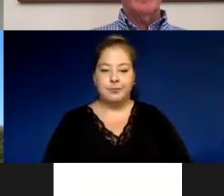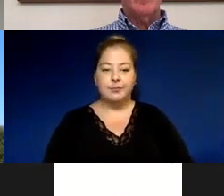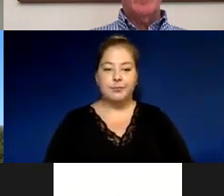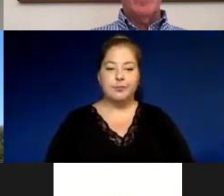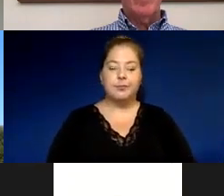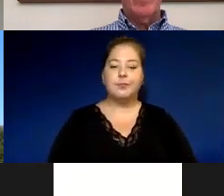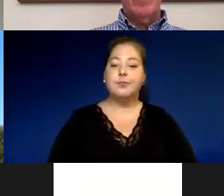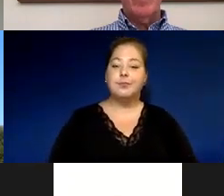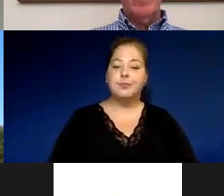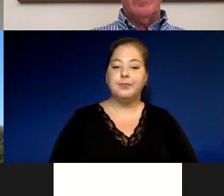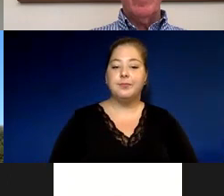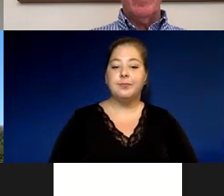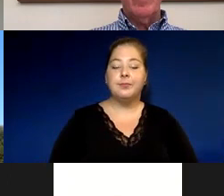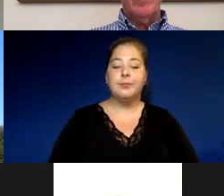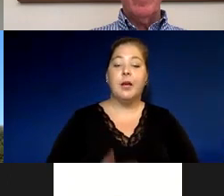Gracias, supervisora.